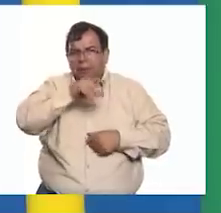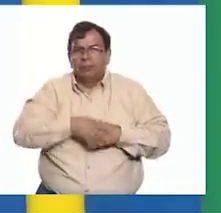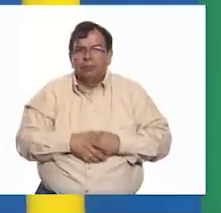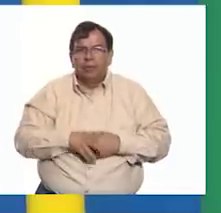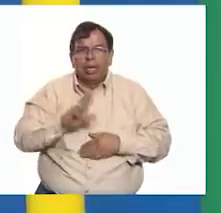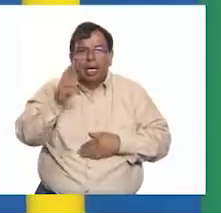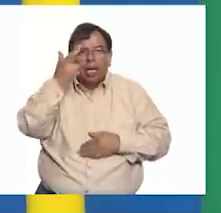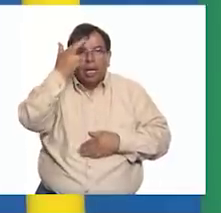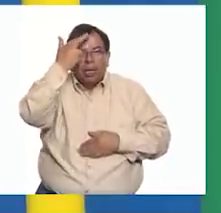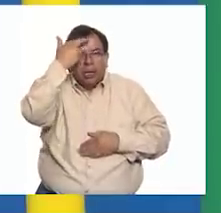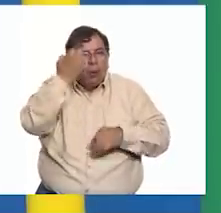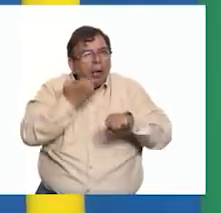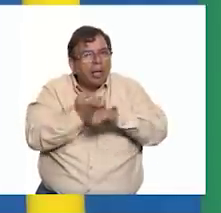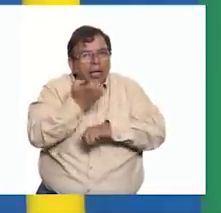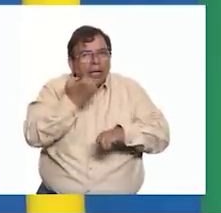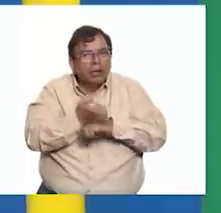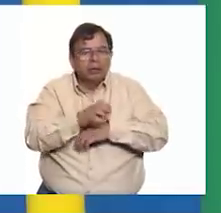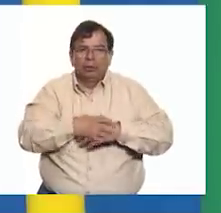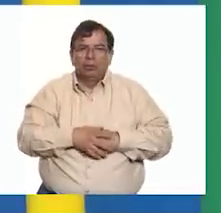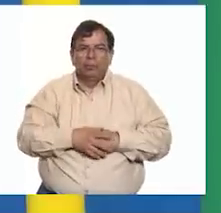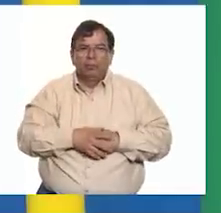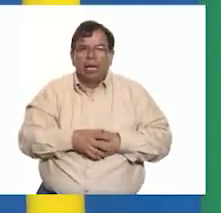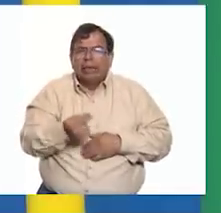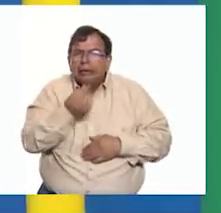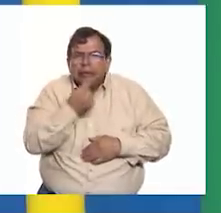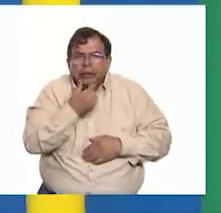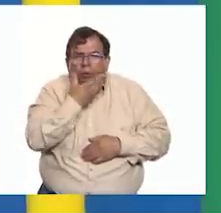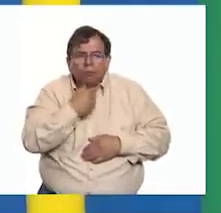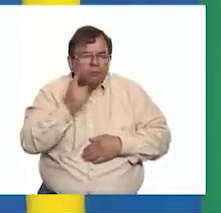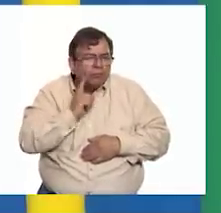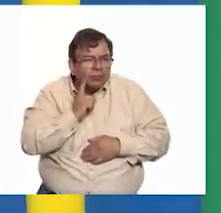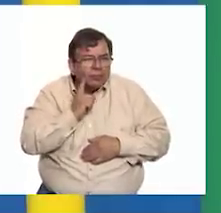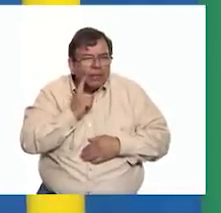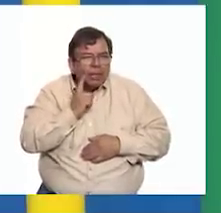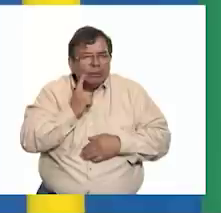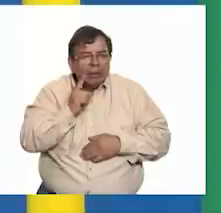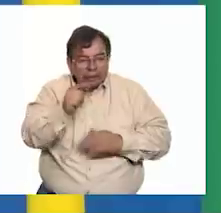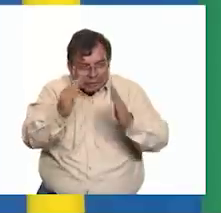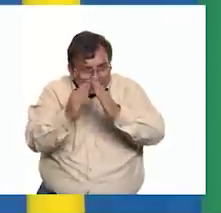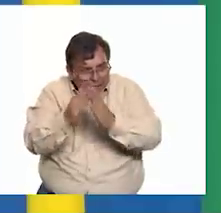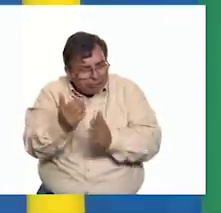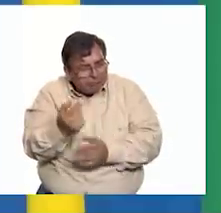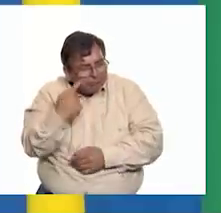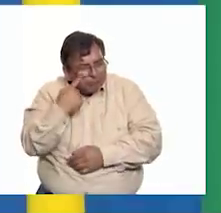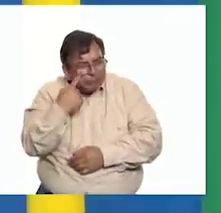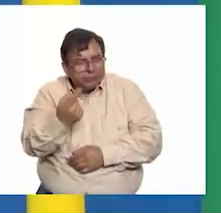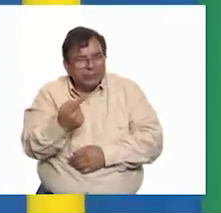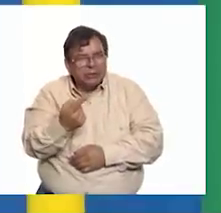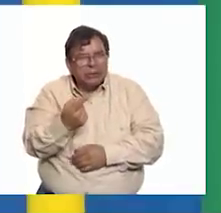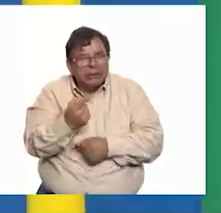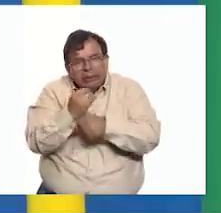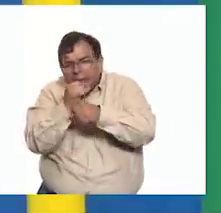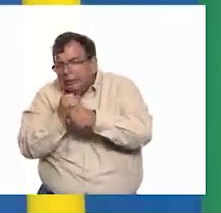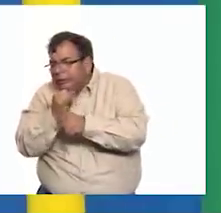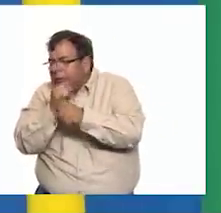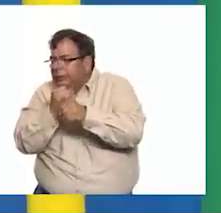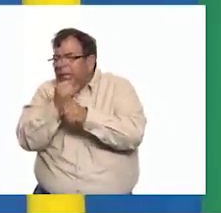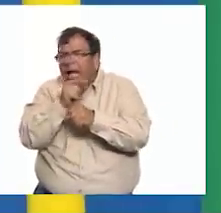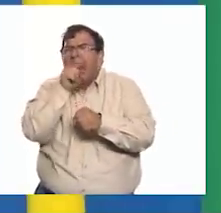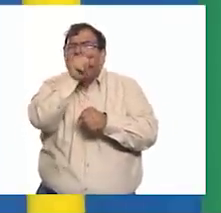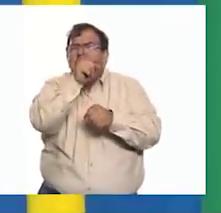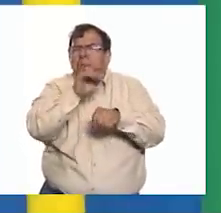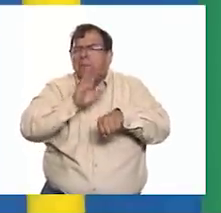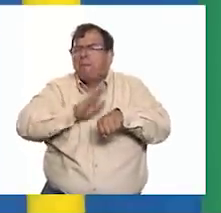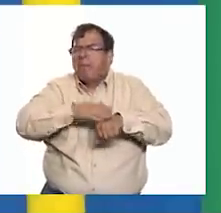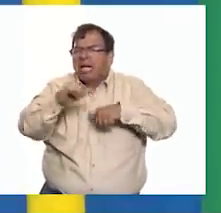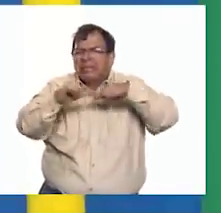Recuerden cuáles son esos estados. Quiero invitar a los niños y niñas que nos acompañan desde casa a que averigüen qué otras actividades